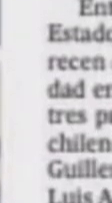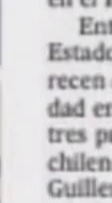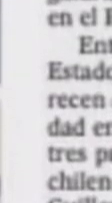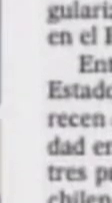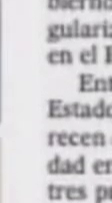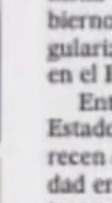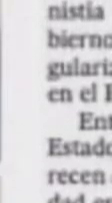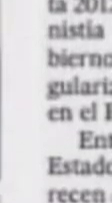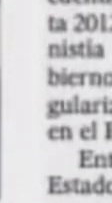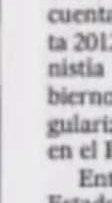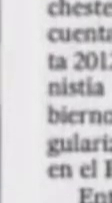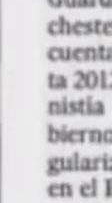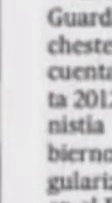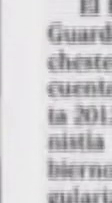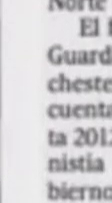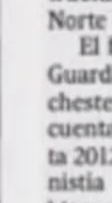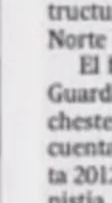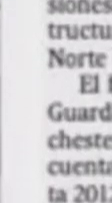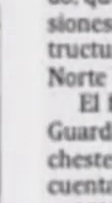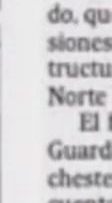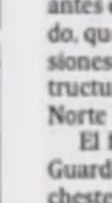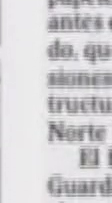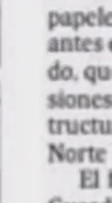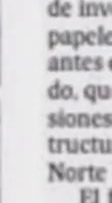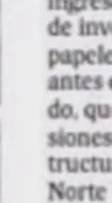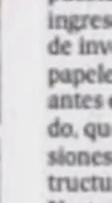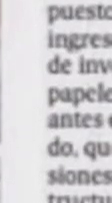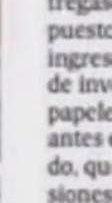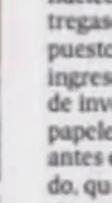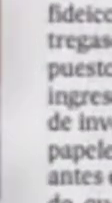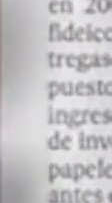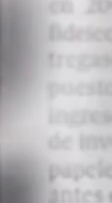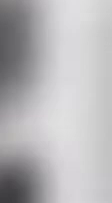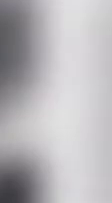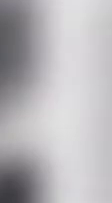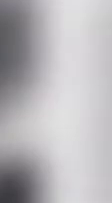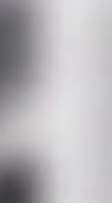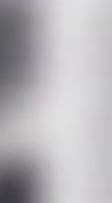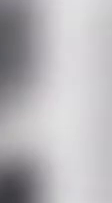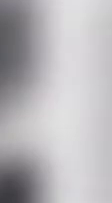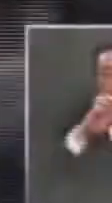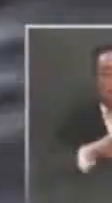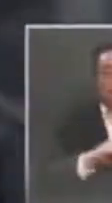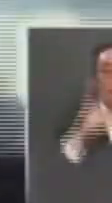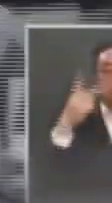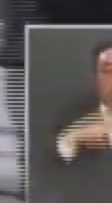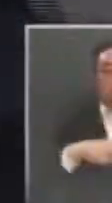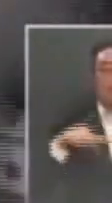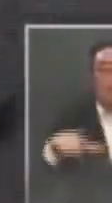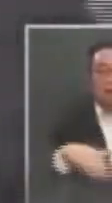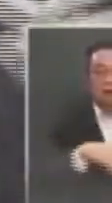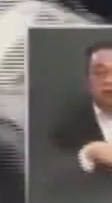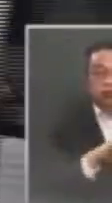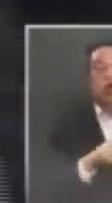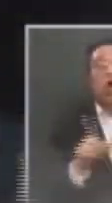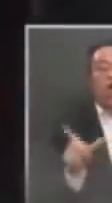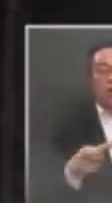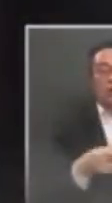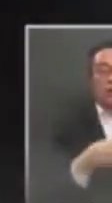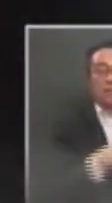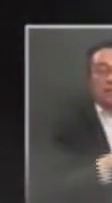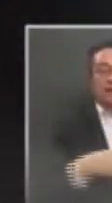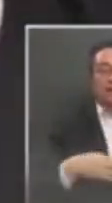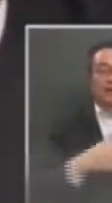oro, cobre y hierro para ser vendidos a mayor precio. Si bien algunos no lograron tener éxito, otros se mantienen todavía